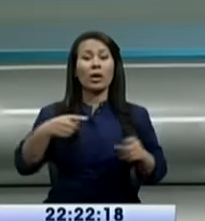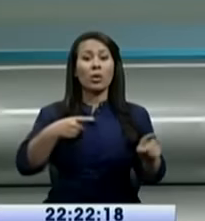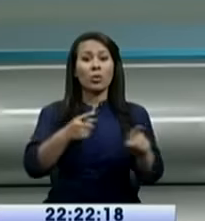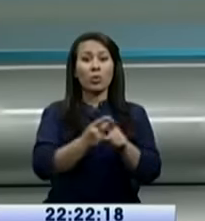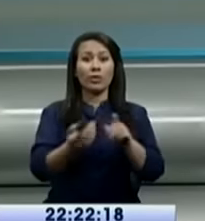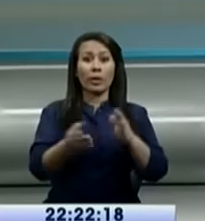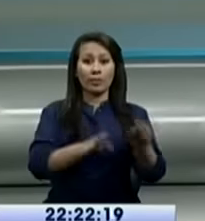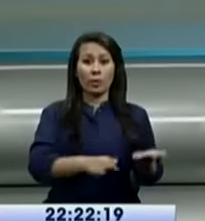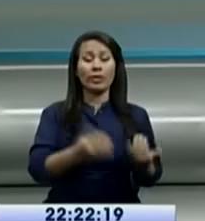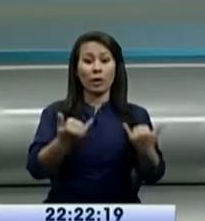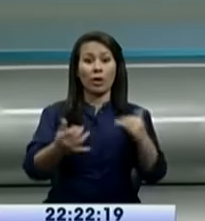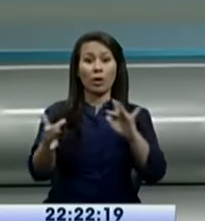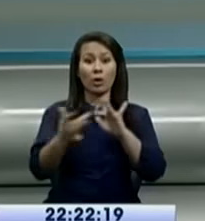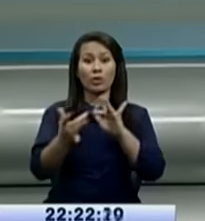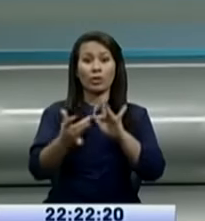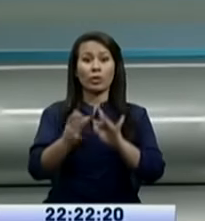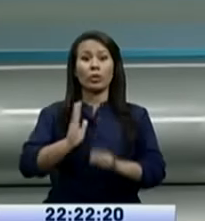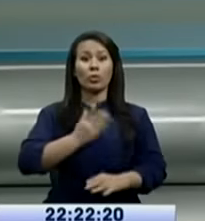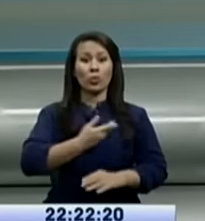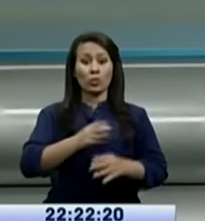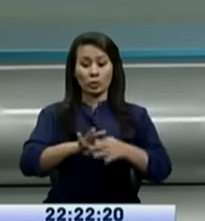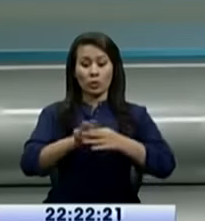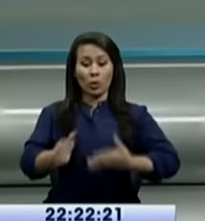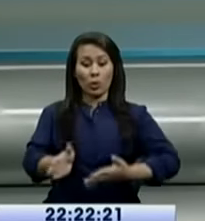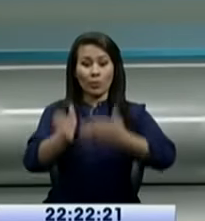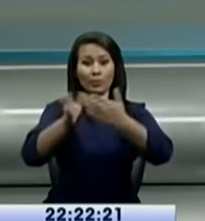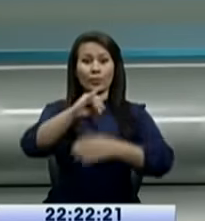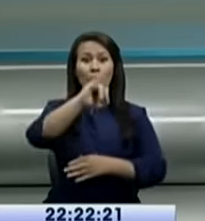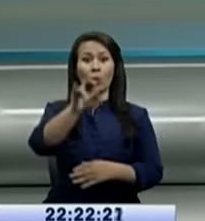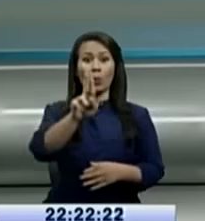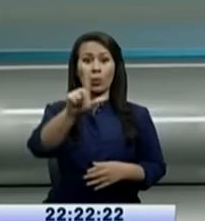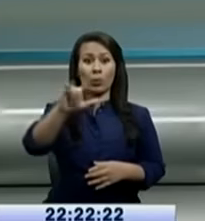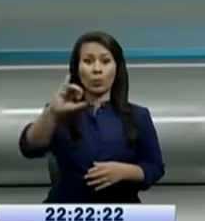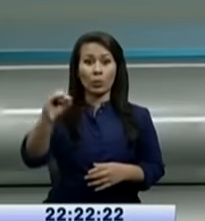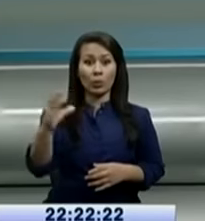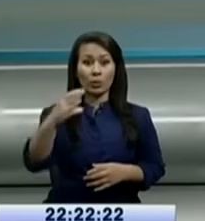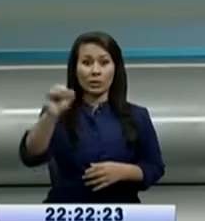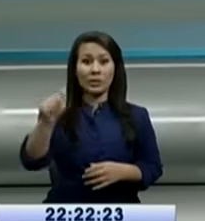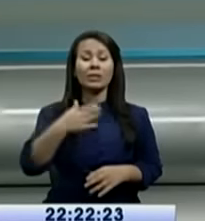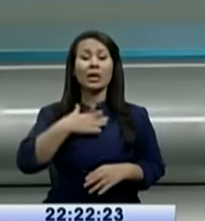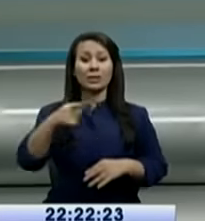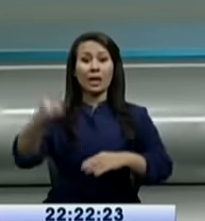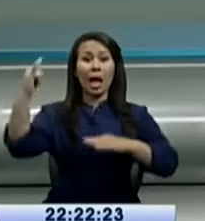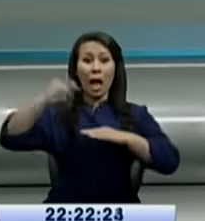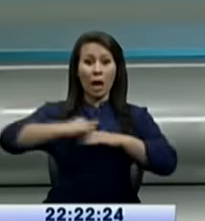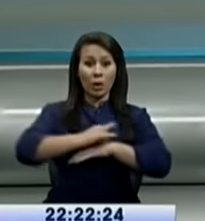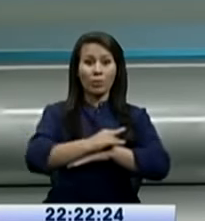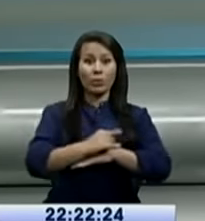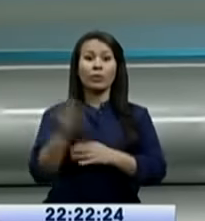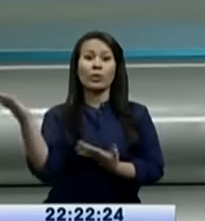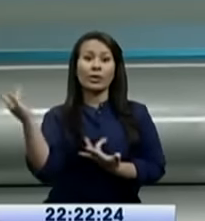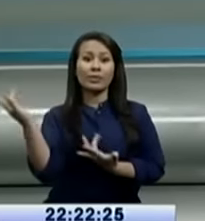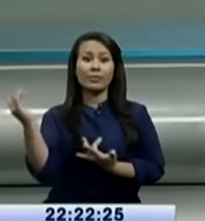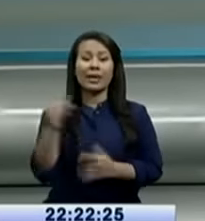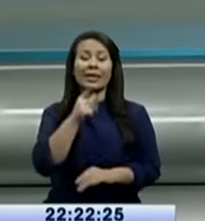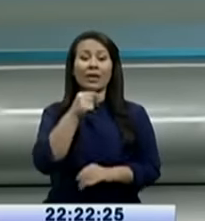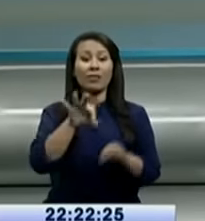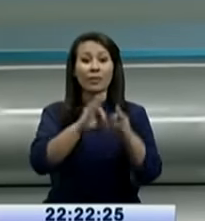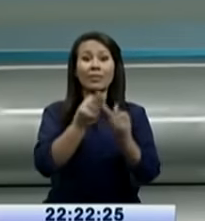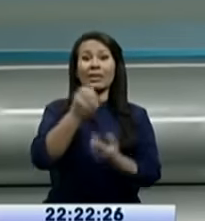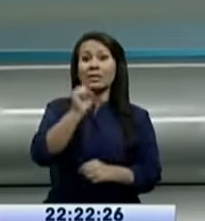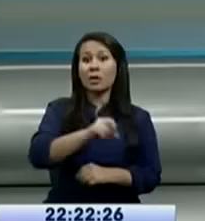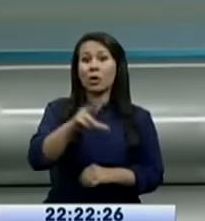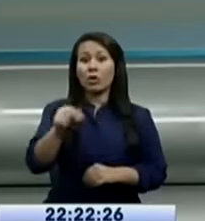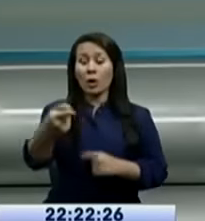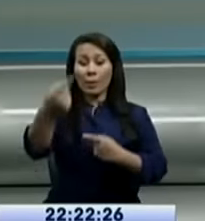vida. Hacemos contacto con nuestro compañero Julio César Saona, quien está en el aeropuerto José Joaquín de Olmedo, para confirmar si llegaron o